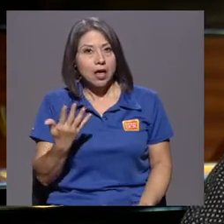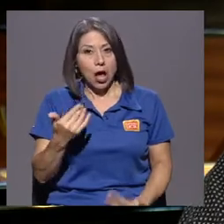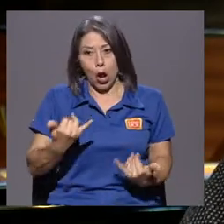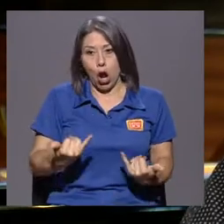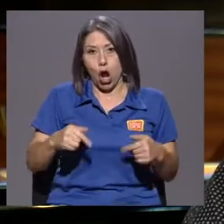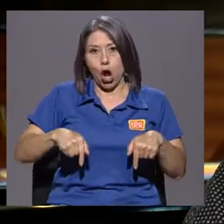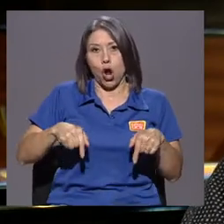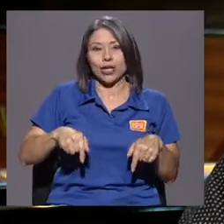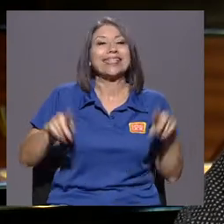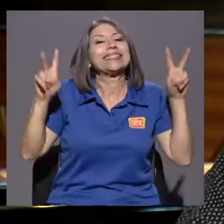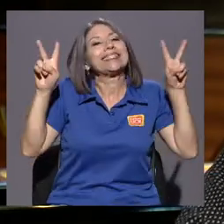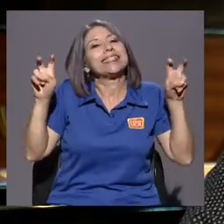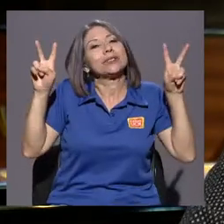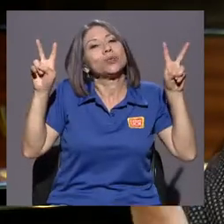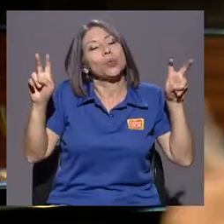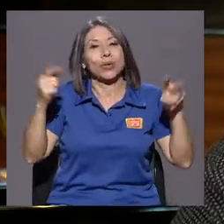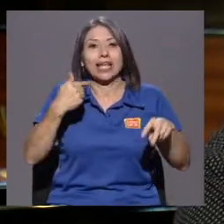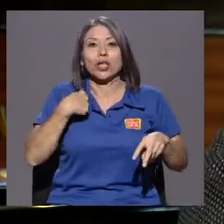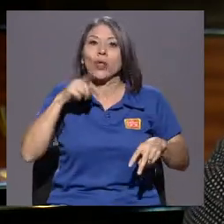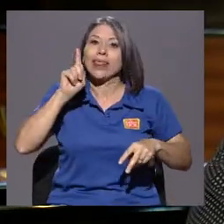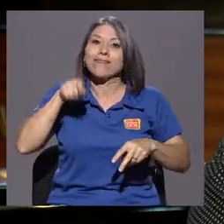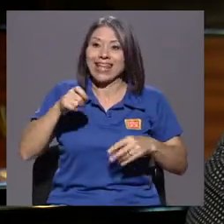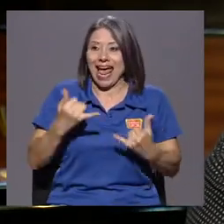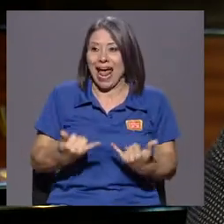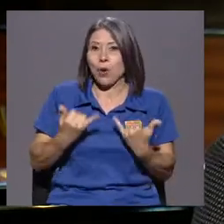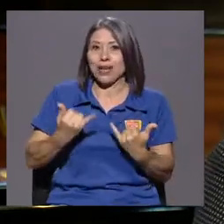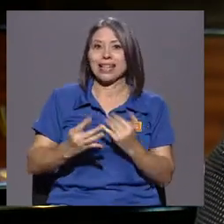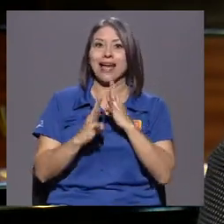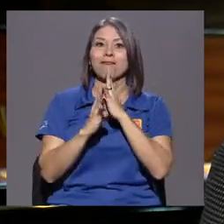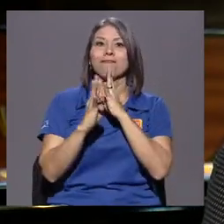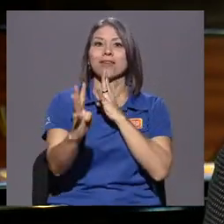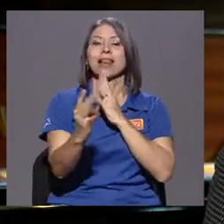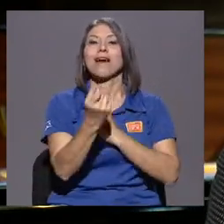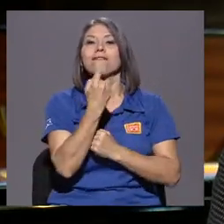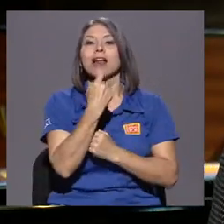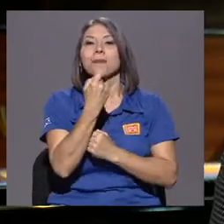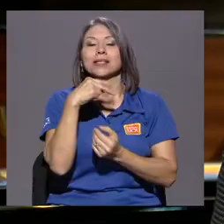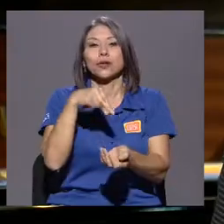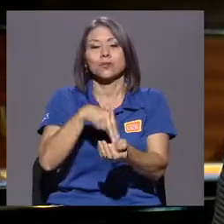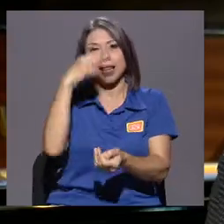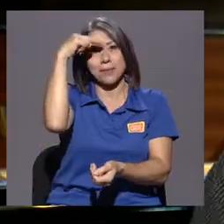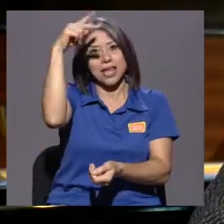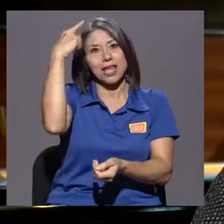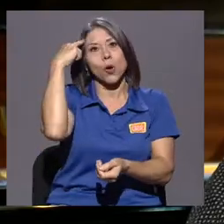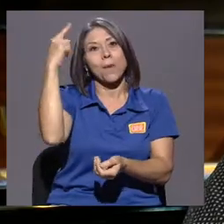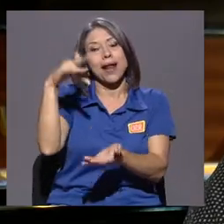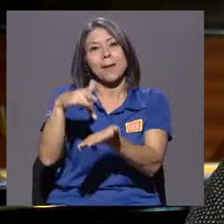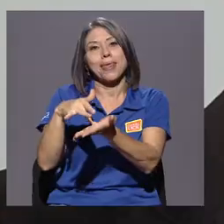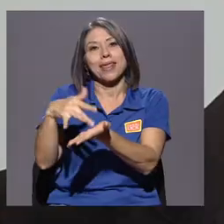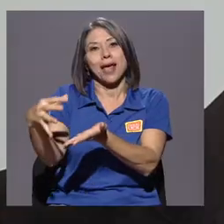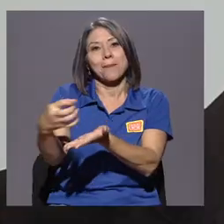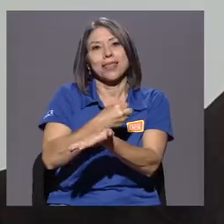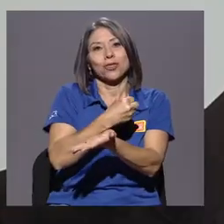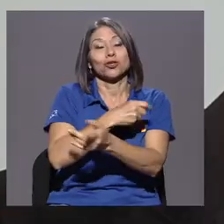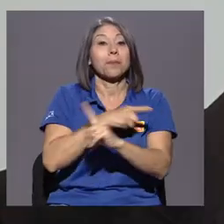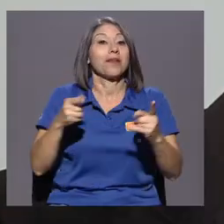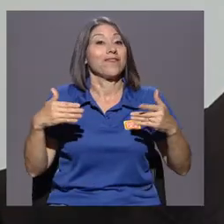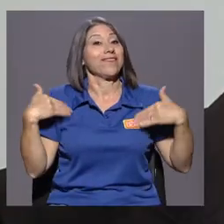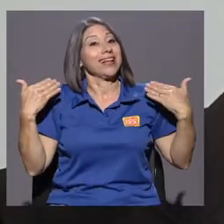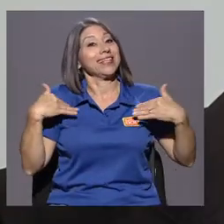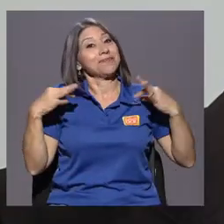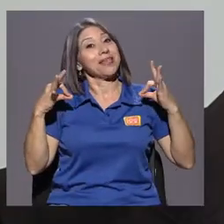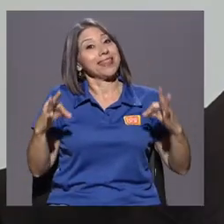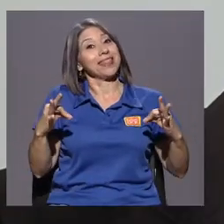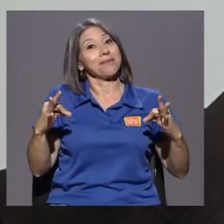se supone que tendría que estar haciendo fila en la farmacia del hospital méxico para retirar los medicamentos felizmente me